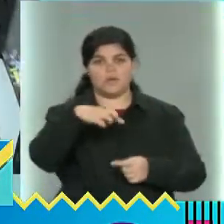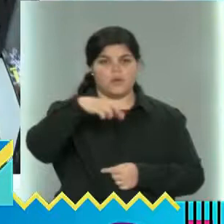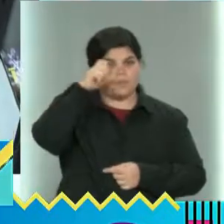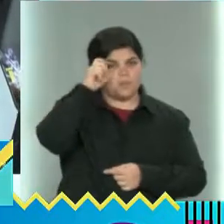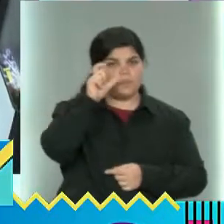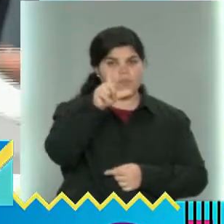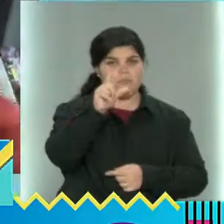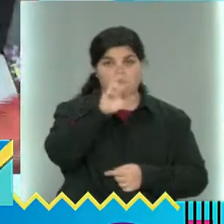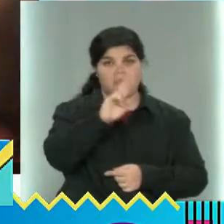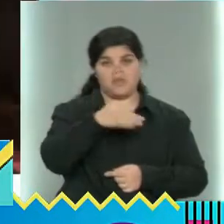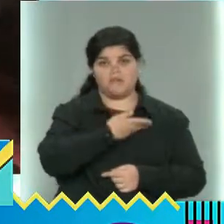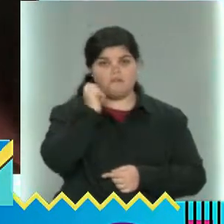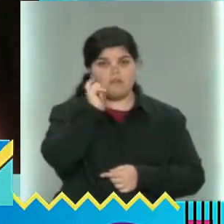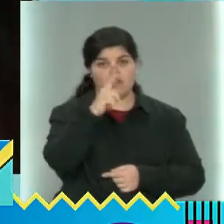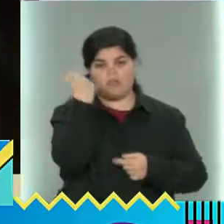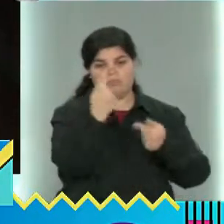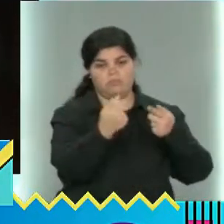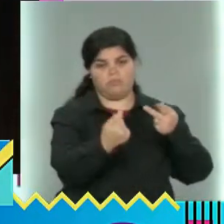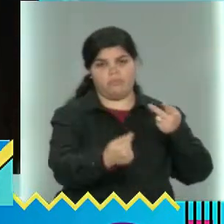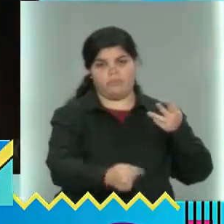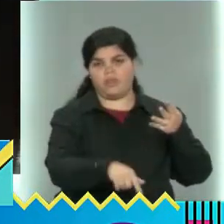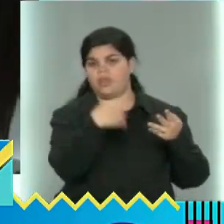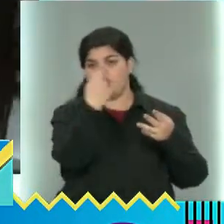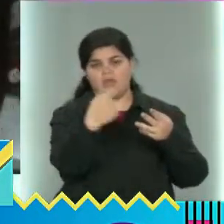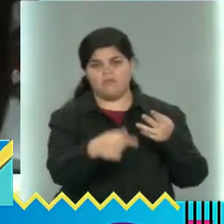la narrativa o de la lírica, de la poesía.